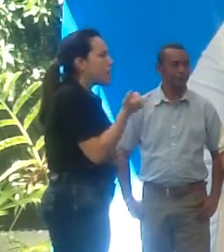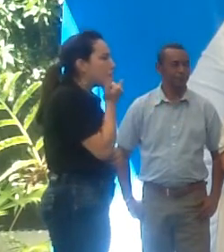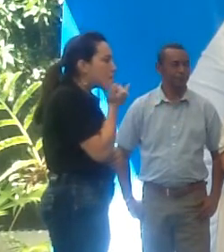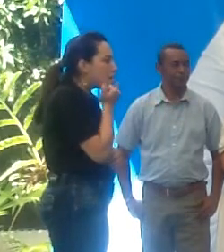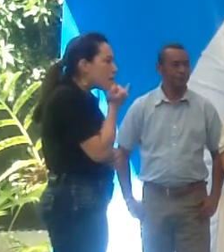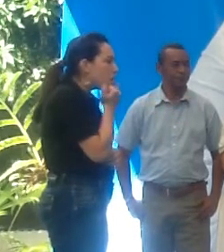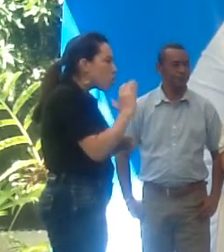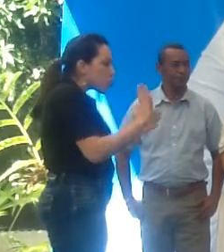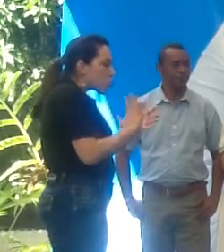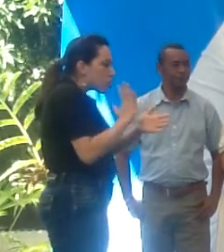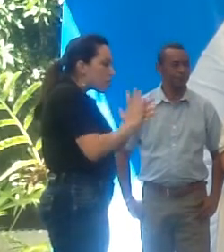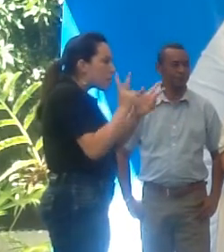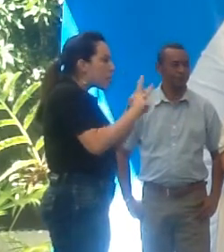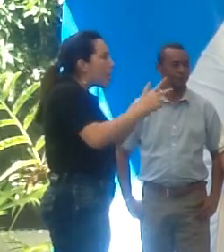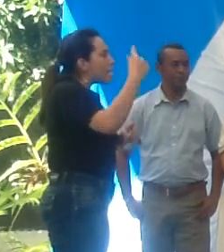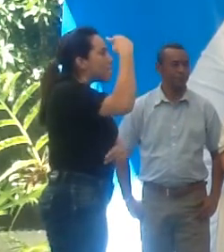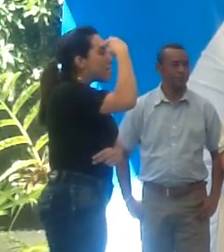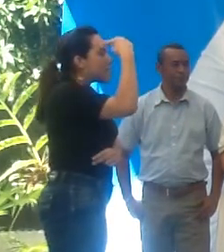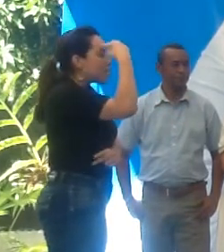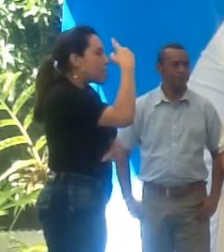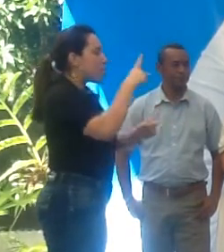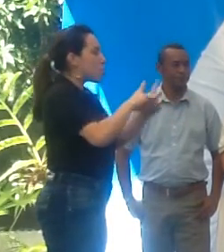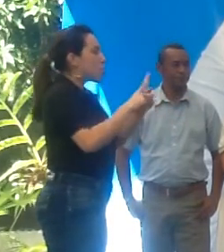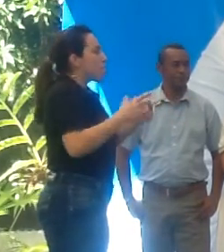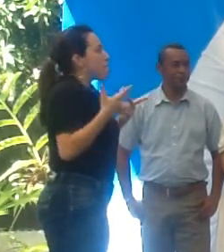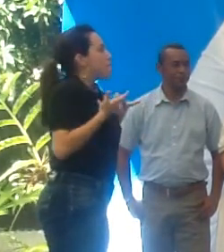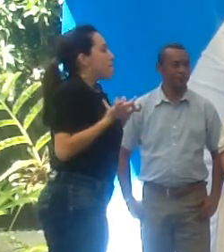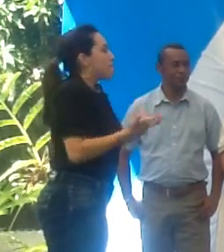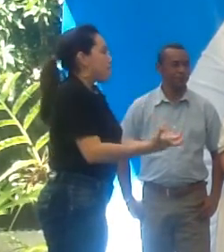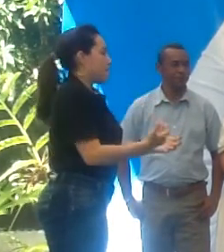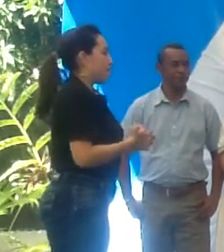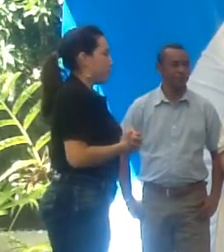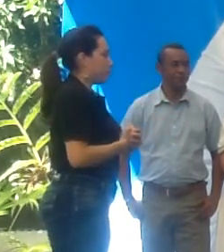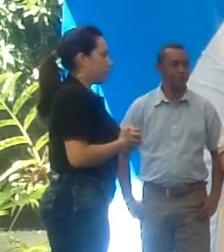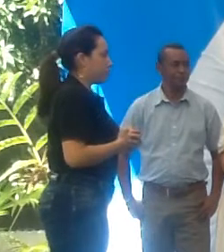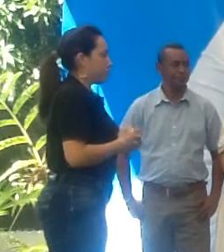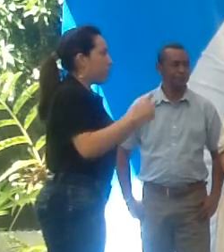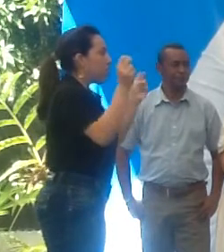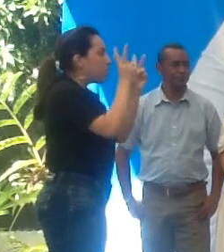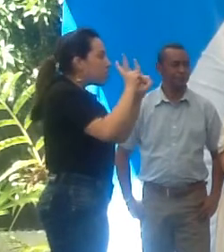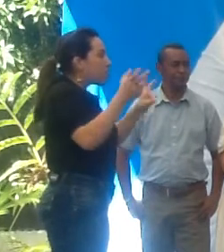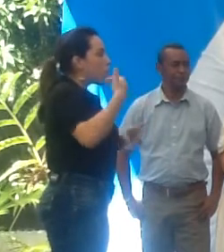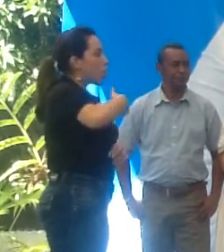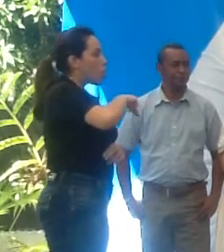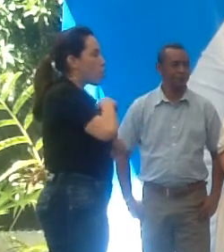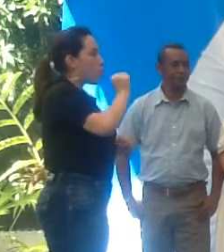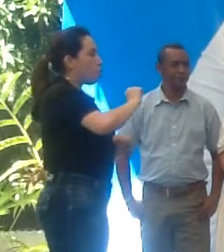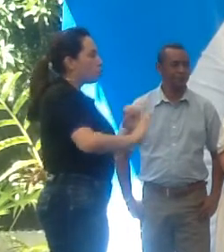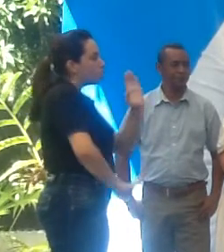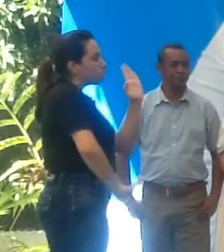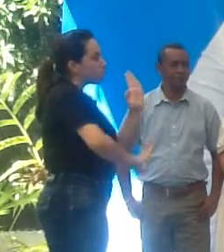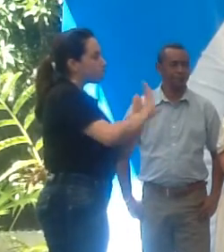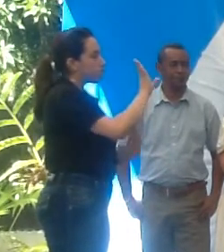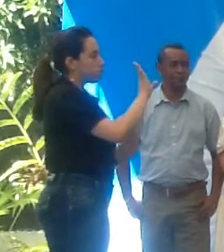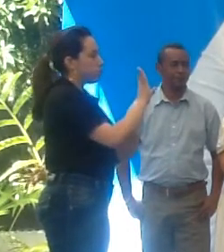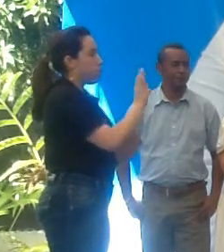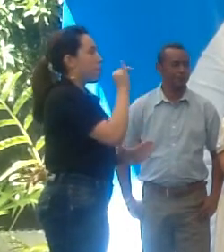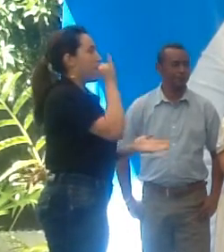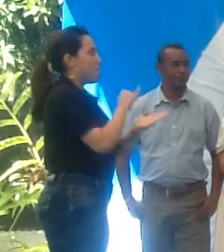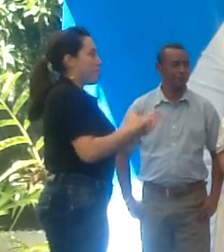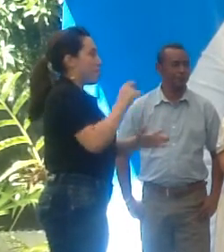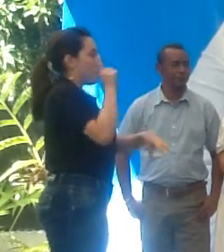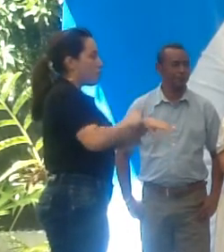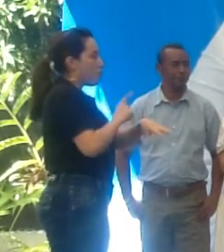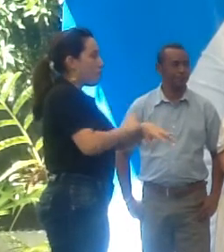gente piensa, lo que la gente quiere, en los temas que hemos logrado avanzar, pero al mismo